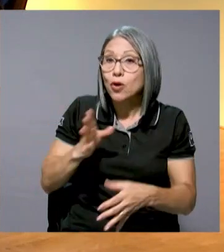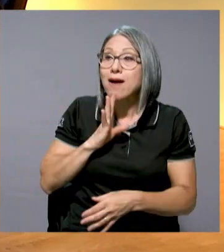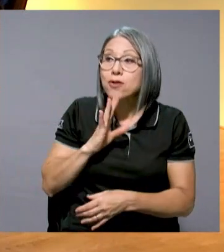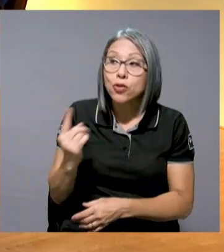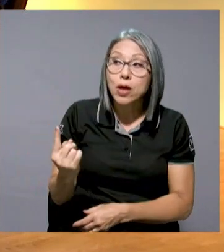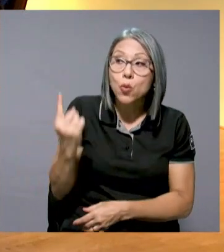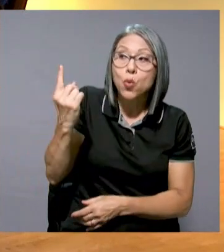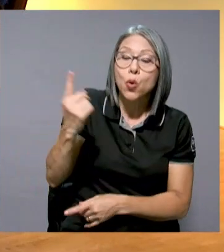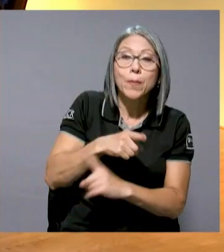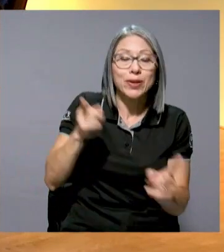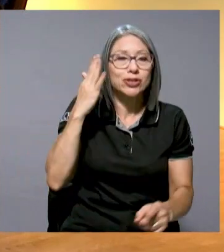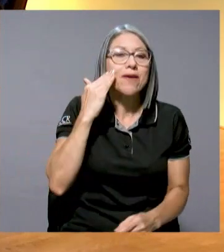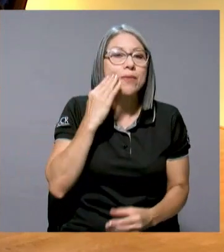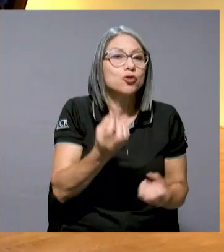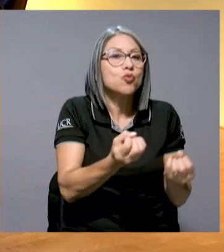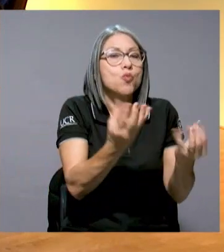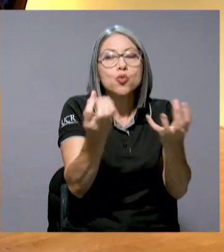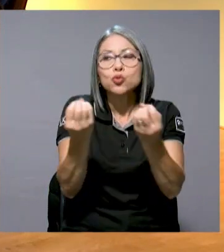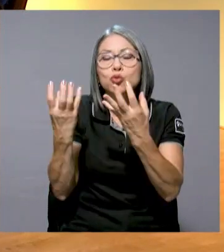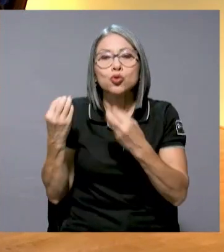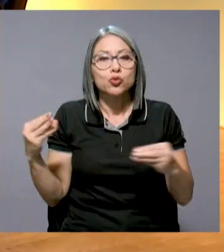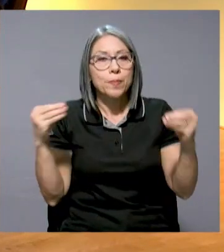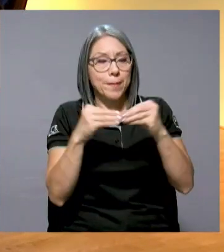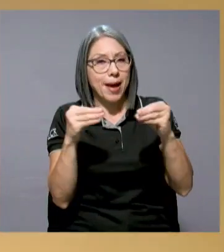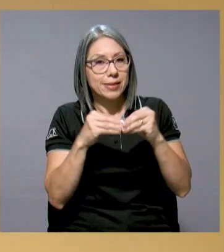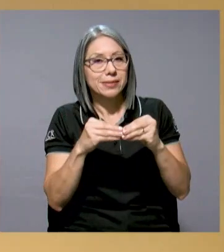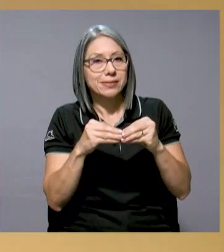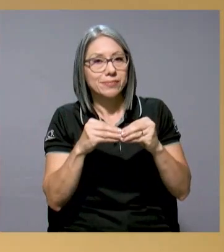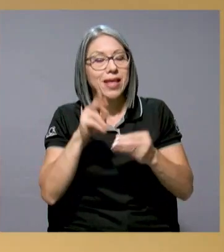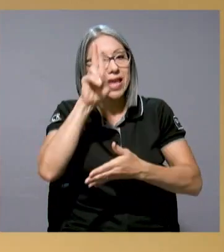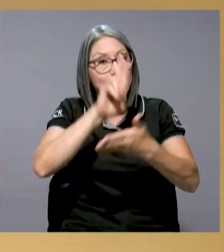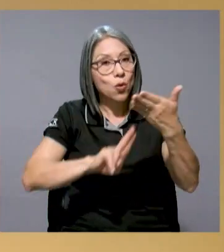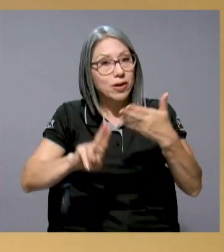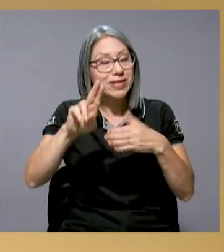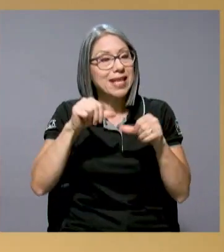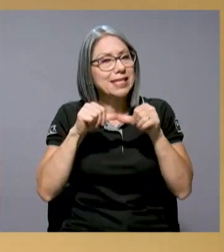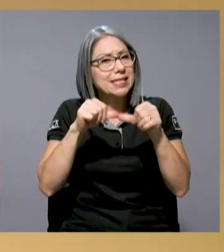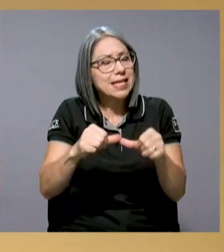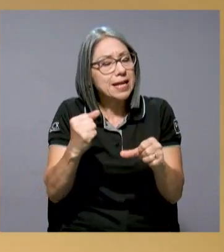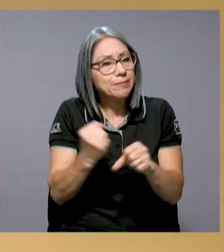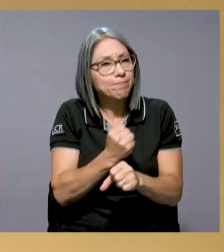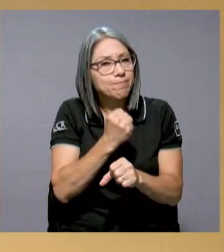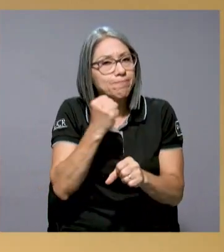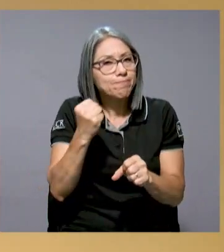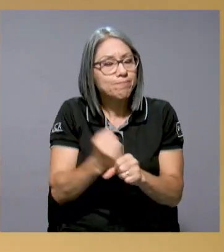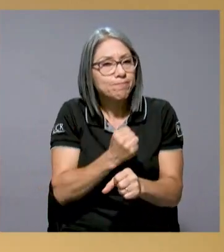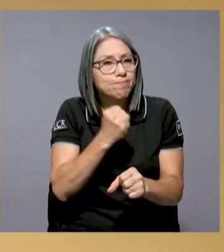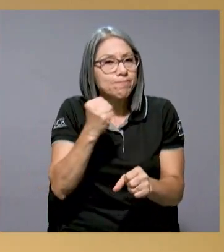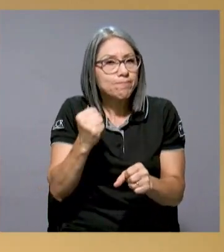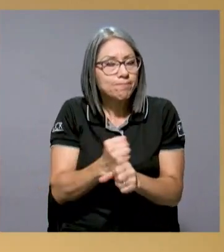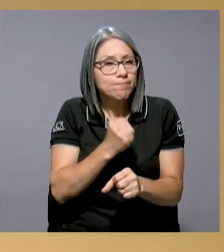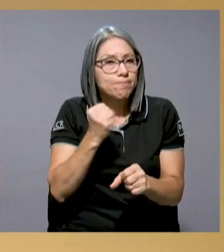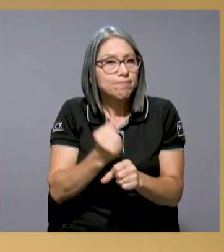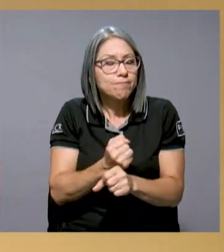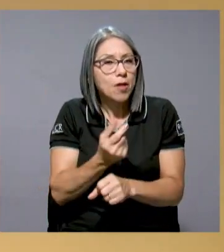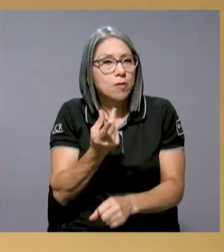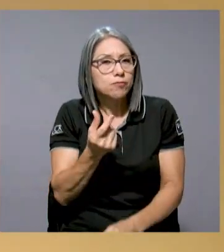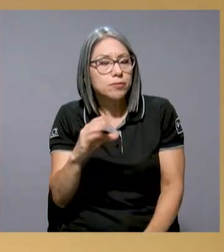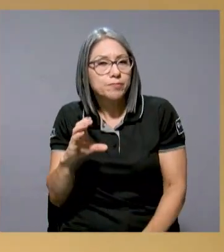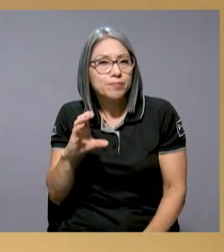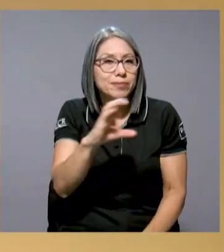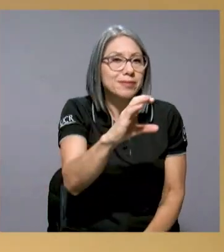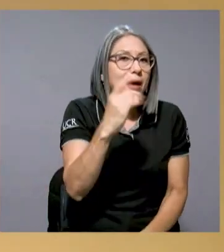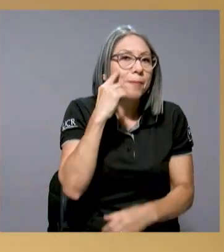hay muchísimos otros más, y la universidad sigue invirtiendo en enviar a profesores